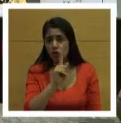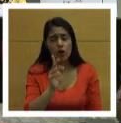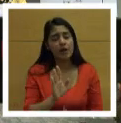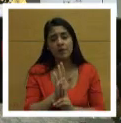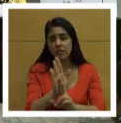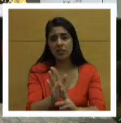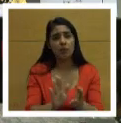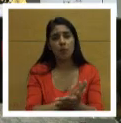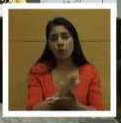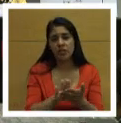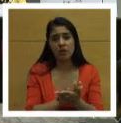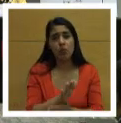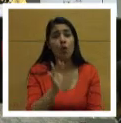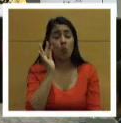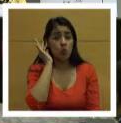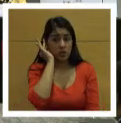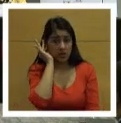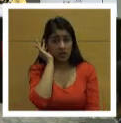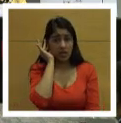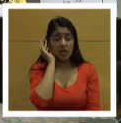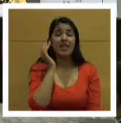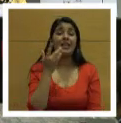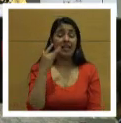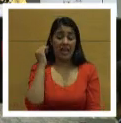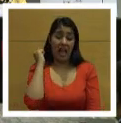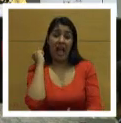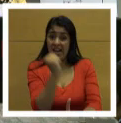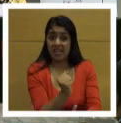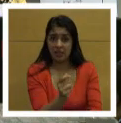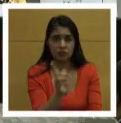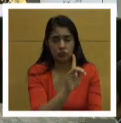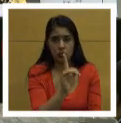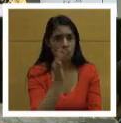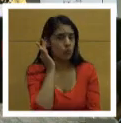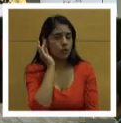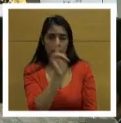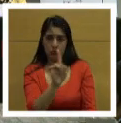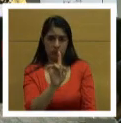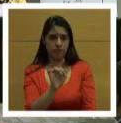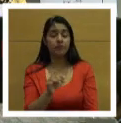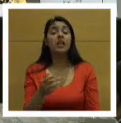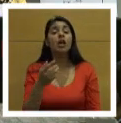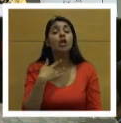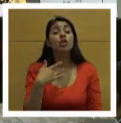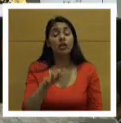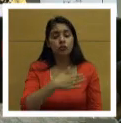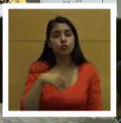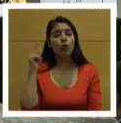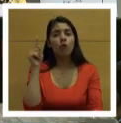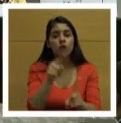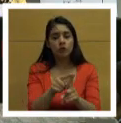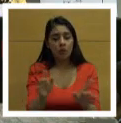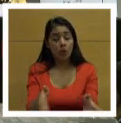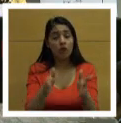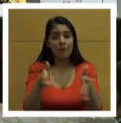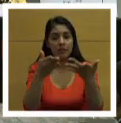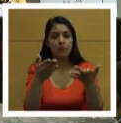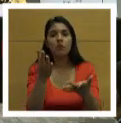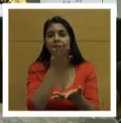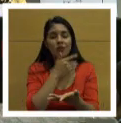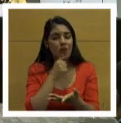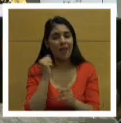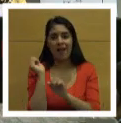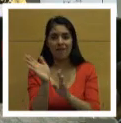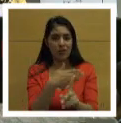por ejemplo, a mujeres que son agresoras, por lo mismo, porque lo que se insta de alguna manera es que no haya violencia, ¿cierto?, en ninguno de los dos géneros, y que